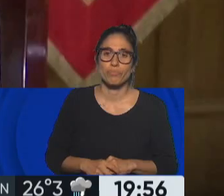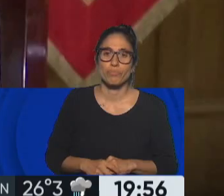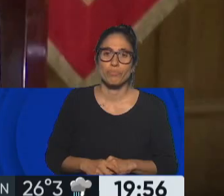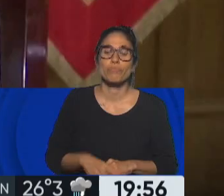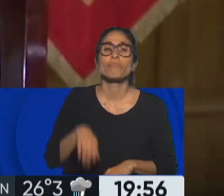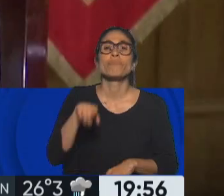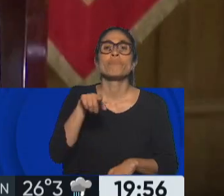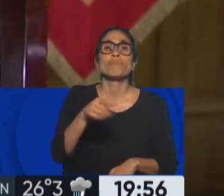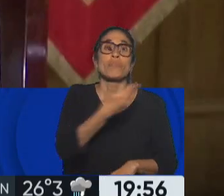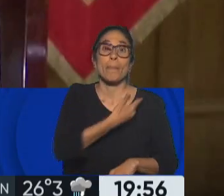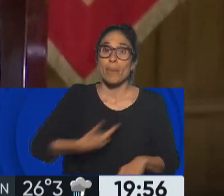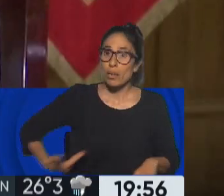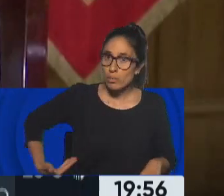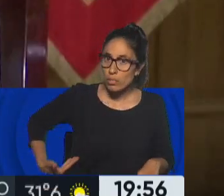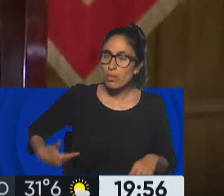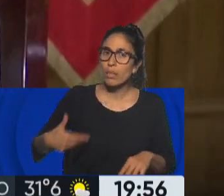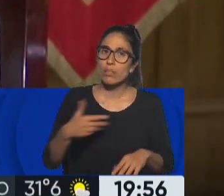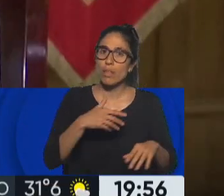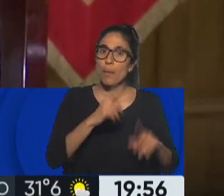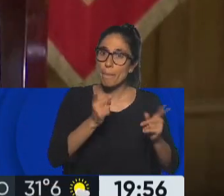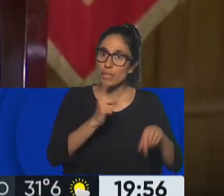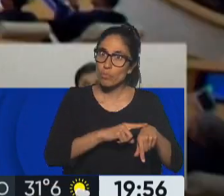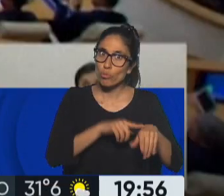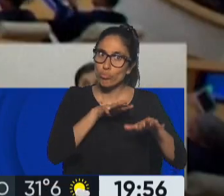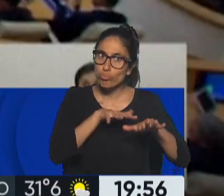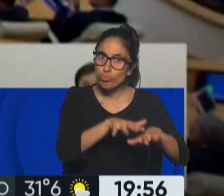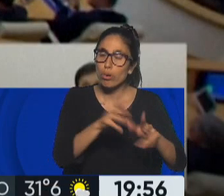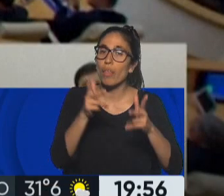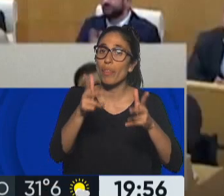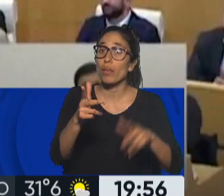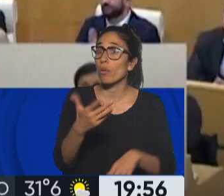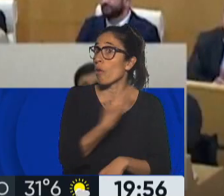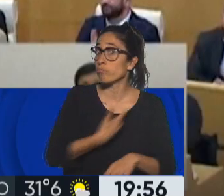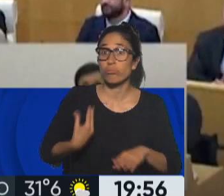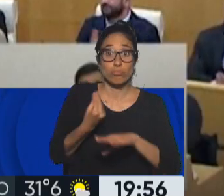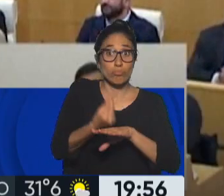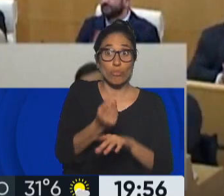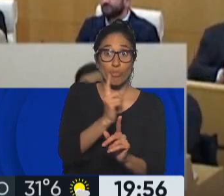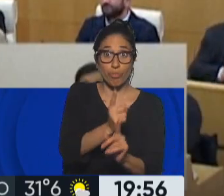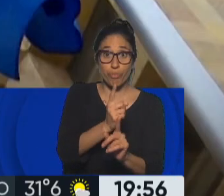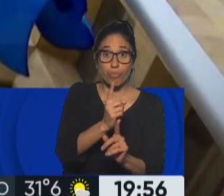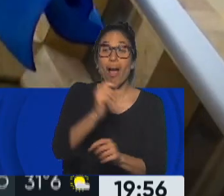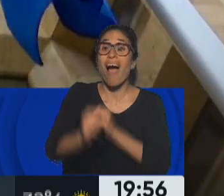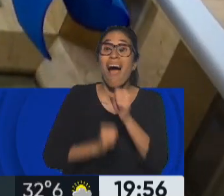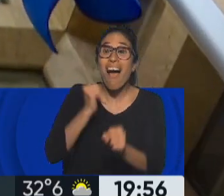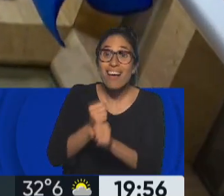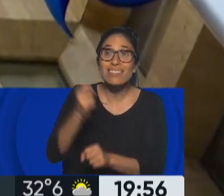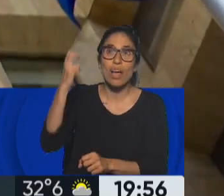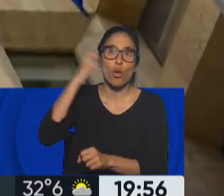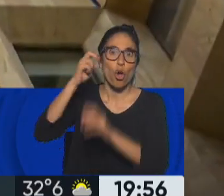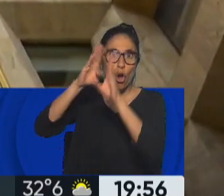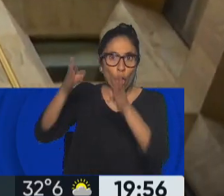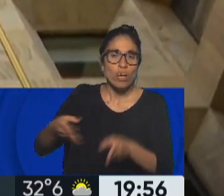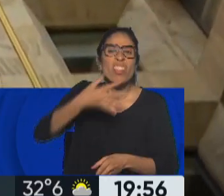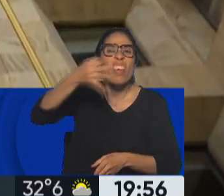mayormente ceremonial, declaró que se mantendrá en su cargo hasta que un parlamento legítimo elija a su sucesor. Diversas